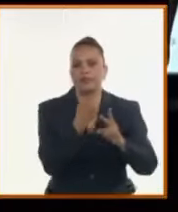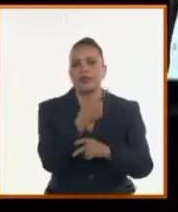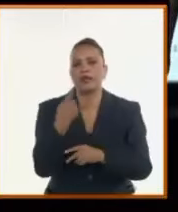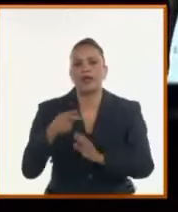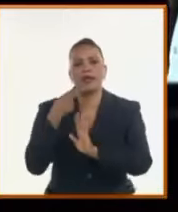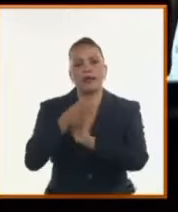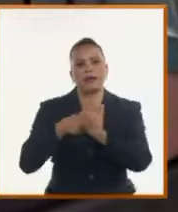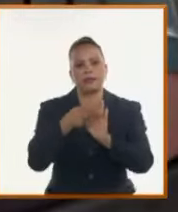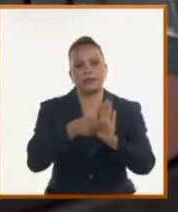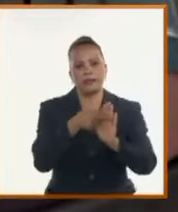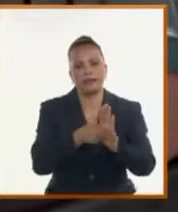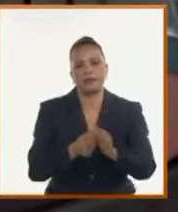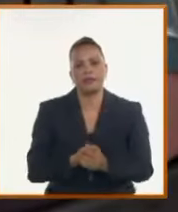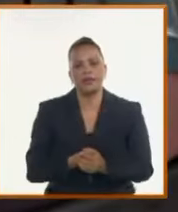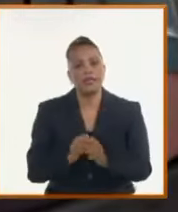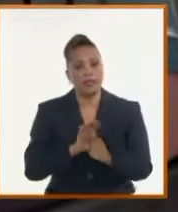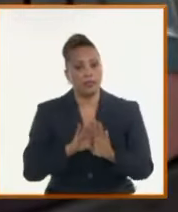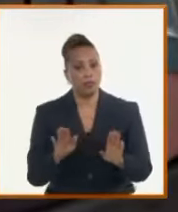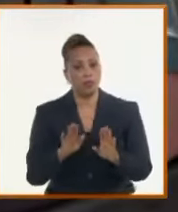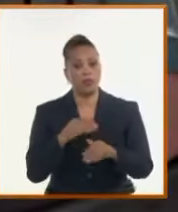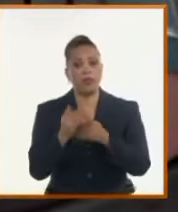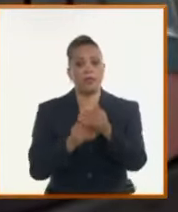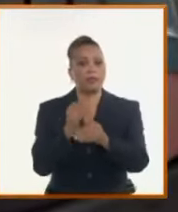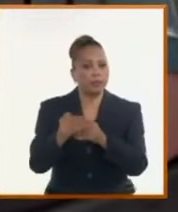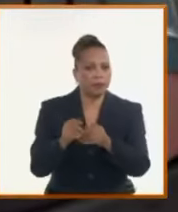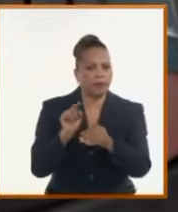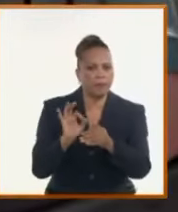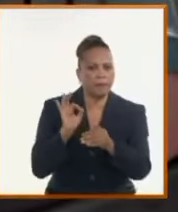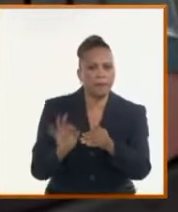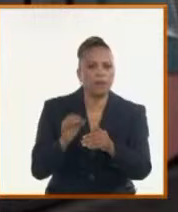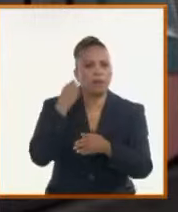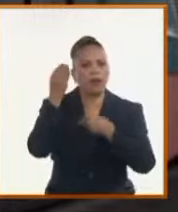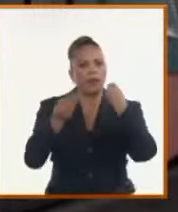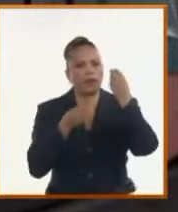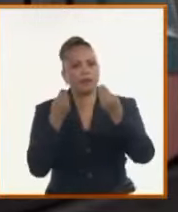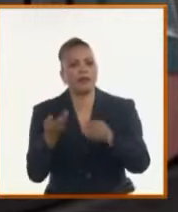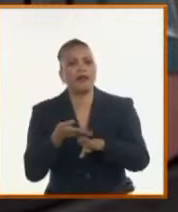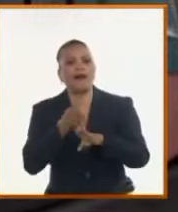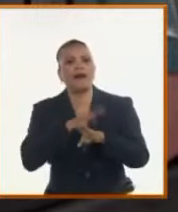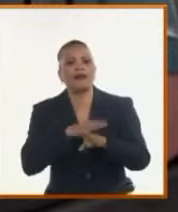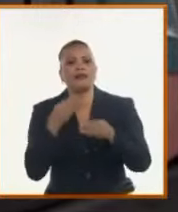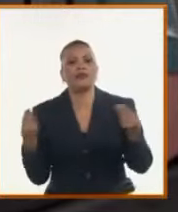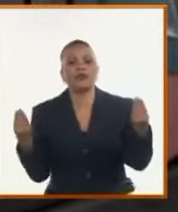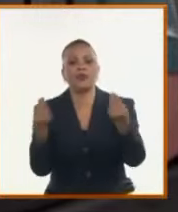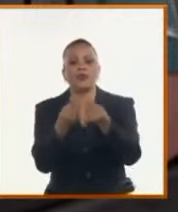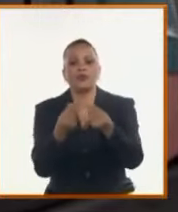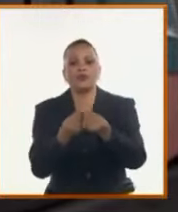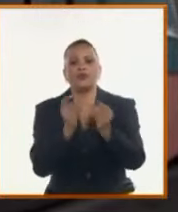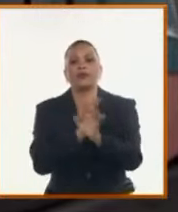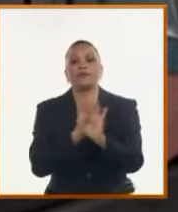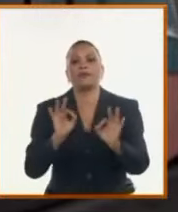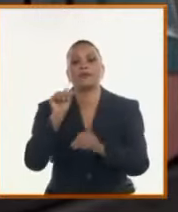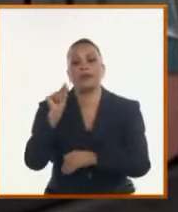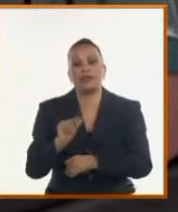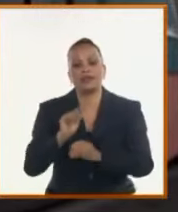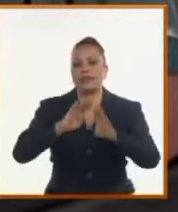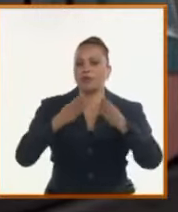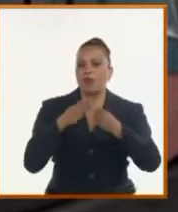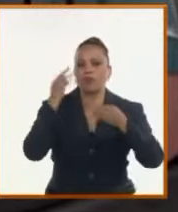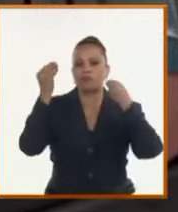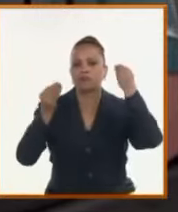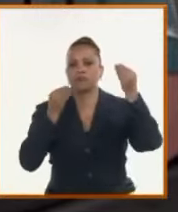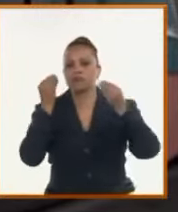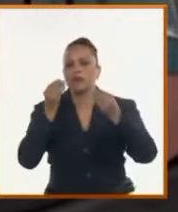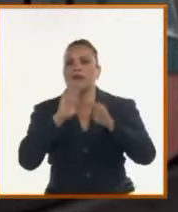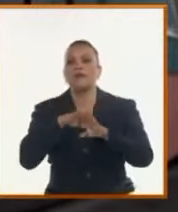de de los sistemas estos procedimientos han sido analizados conjuntamente con nuestros especialistas para adaptarlo a